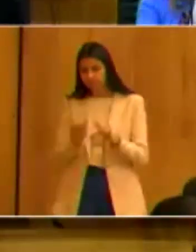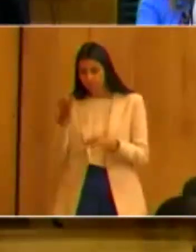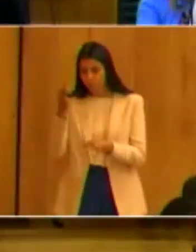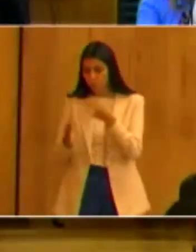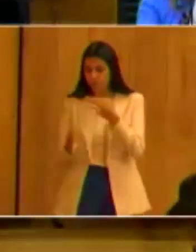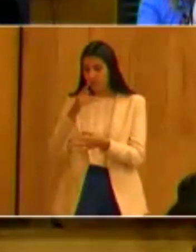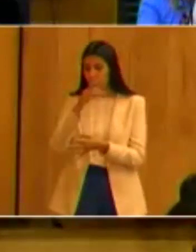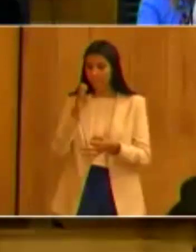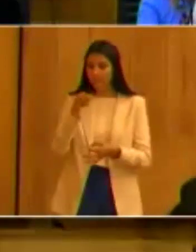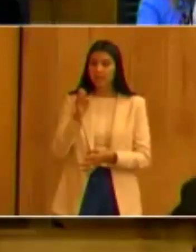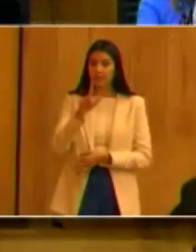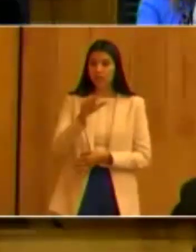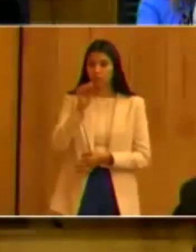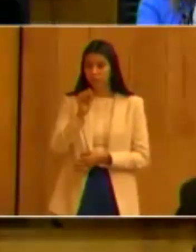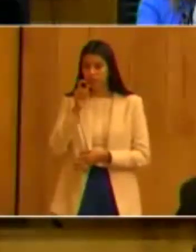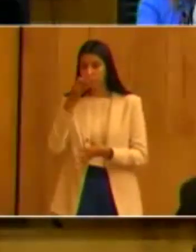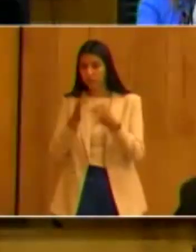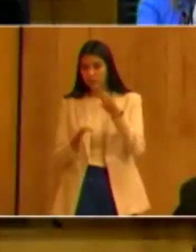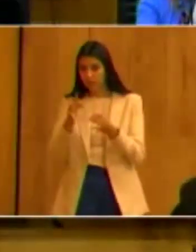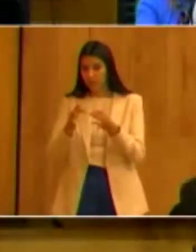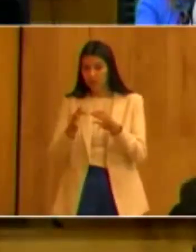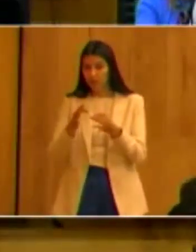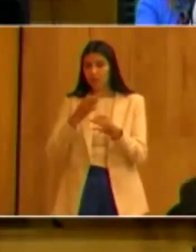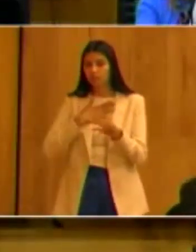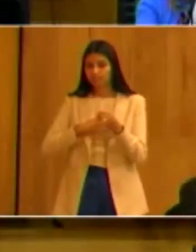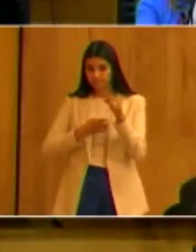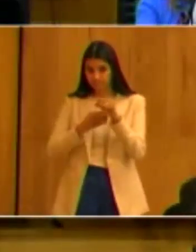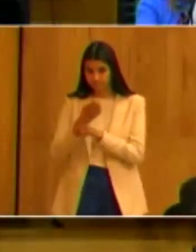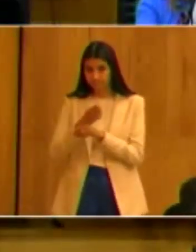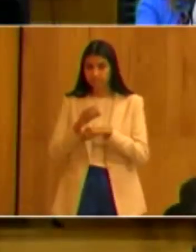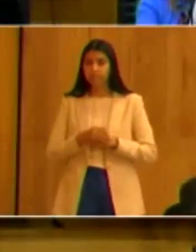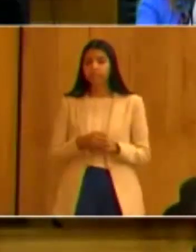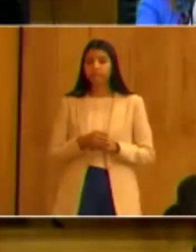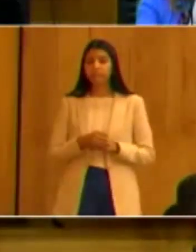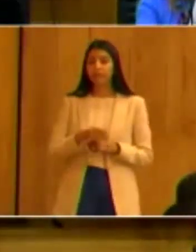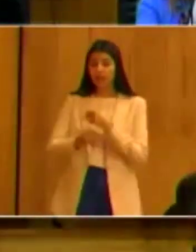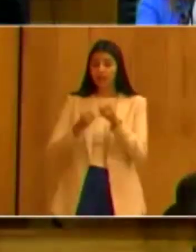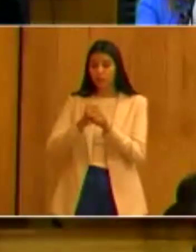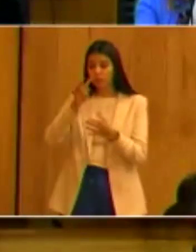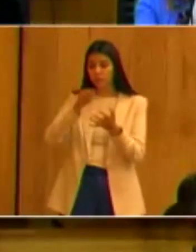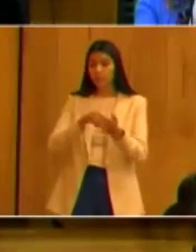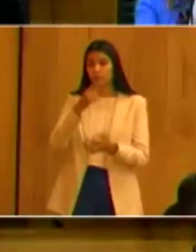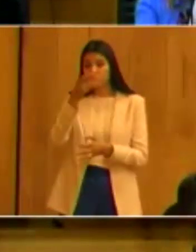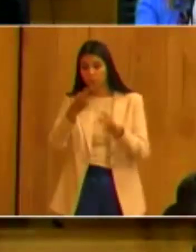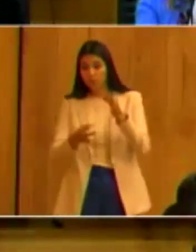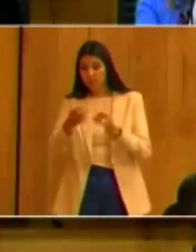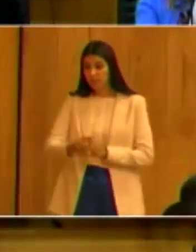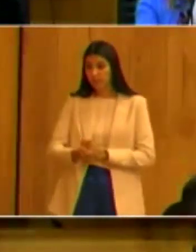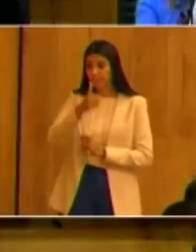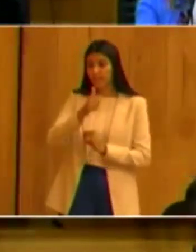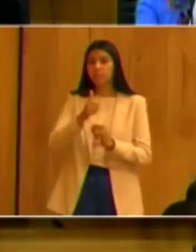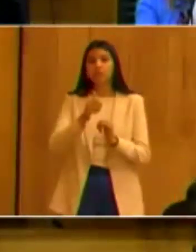del Supremo Tribunal de Justicia del Estado, y en el año 2001 fue nombrada jueza de primera